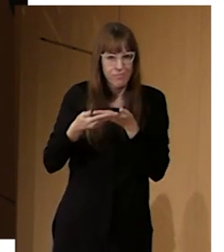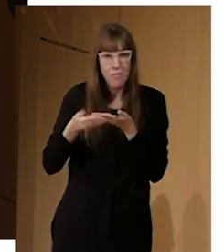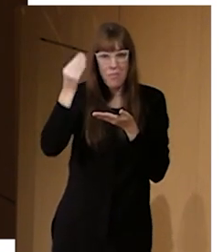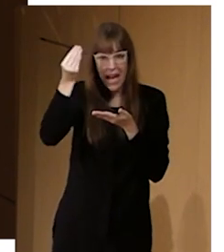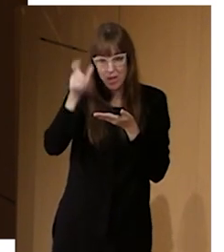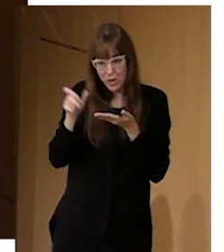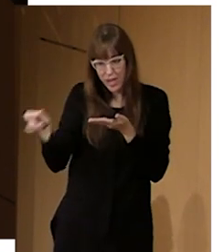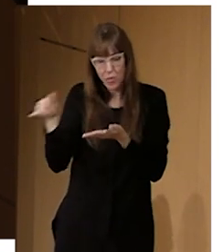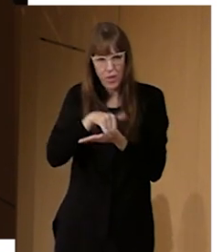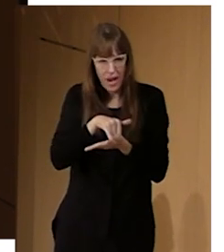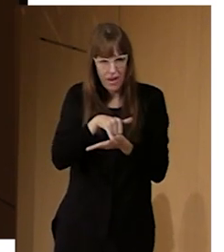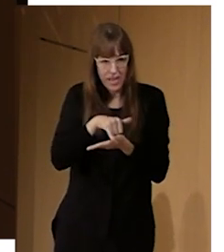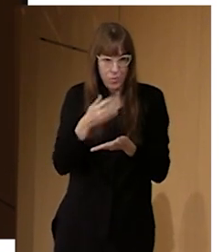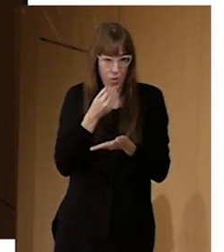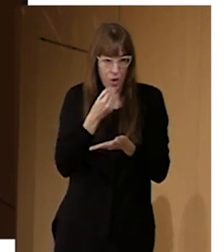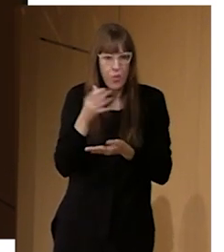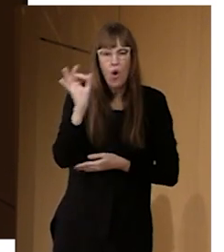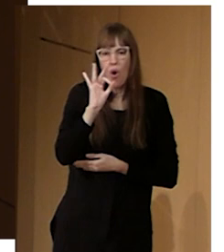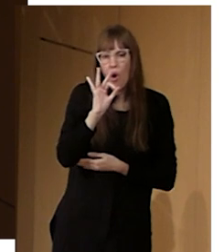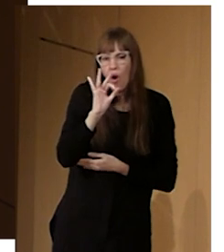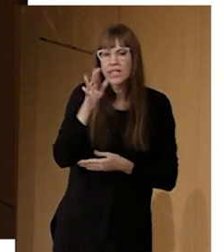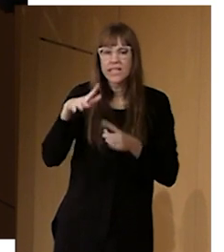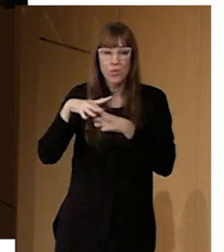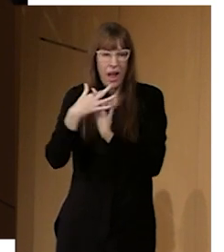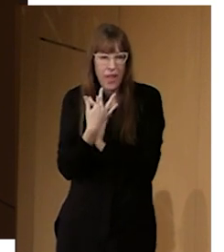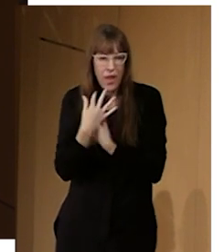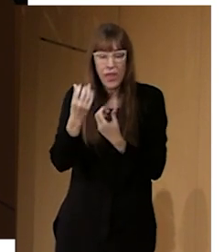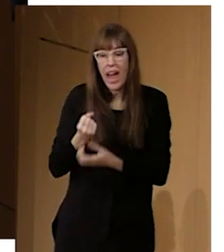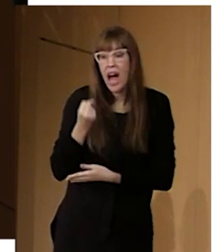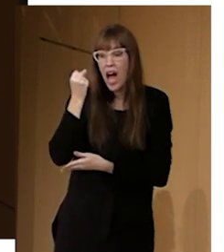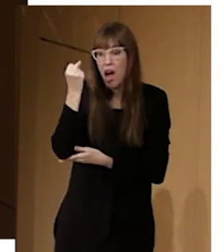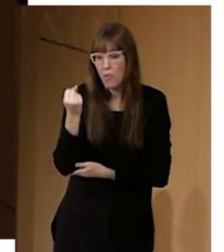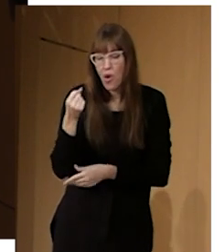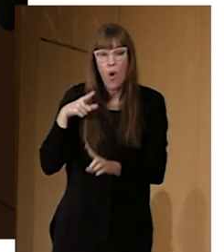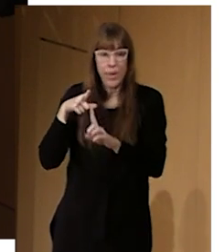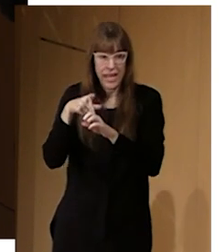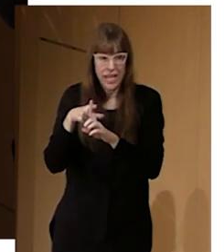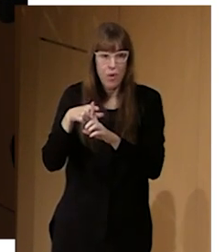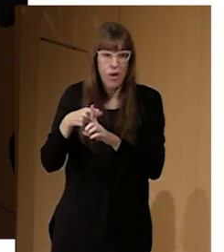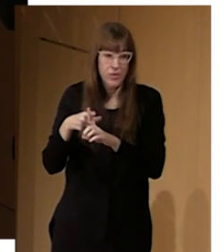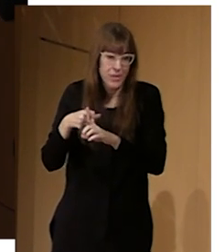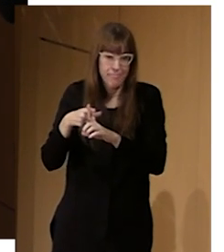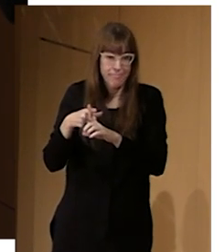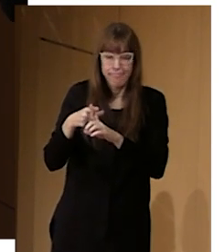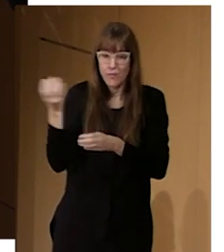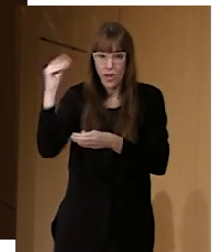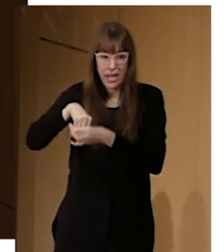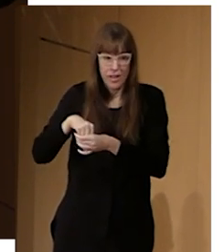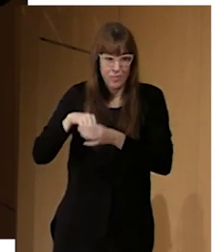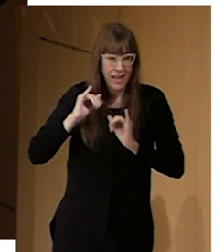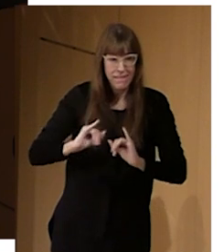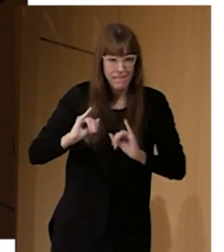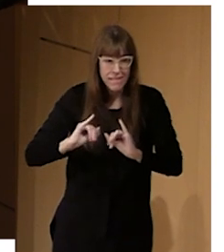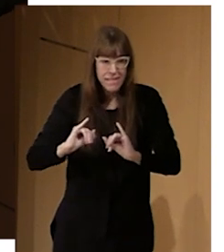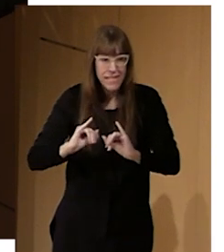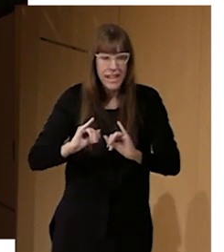apoyo que necesitan para acceder y para disfrutar de los contenidos y que también claro por supuesto que cuentan